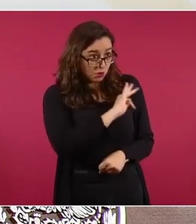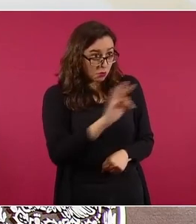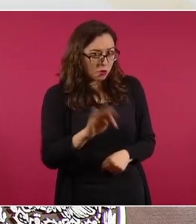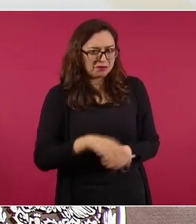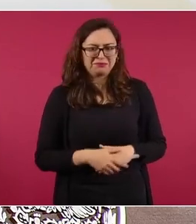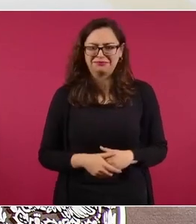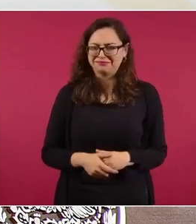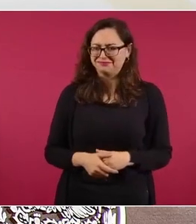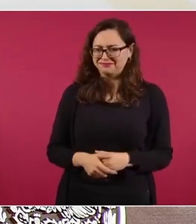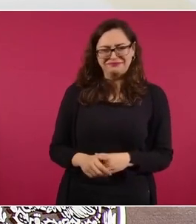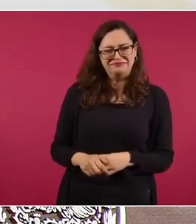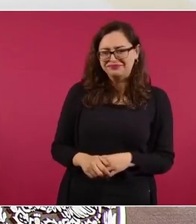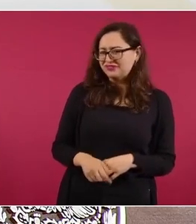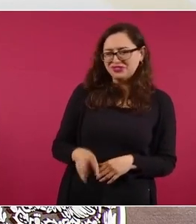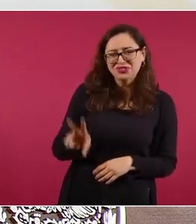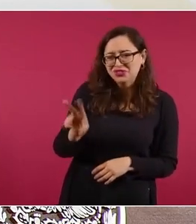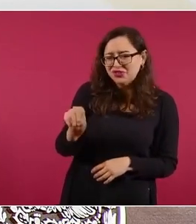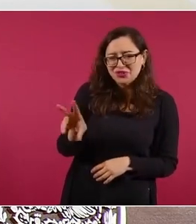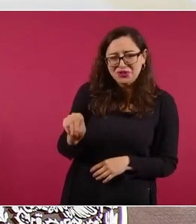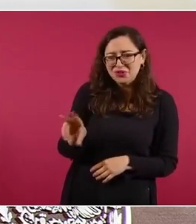No pienso en eso.